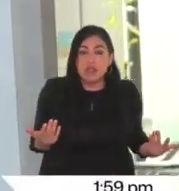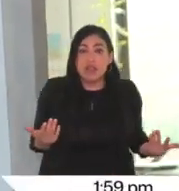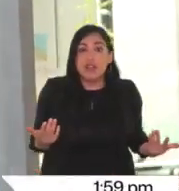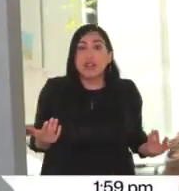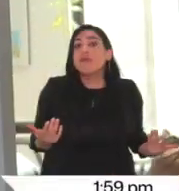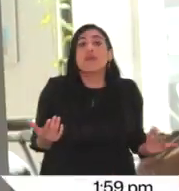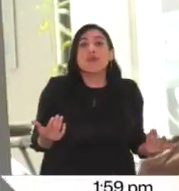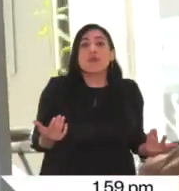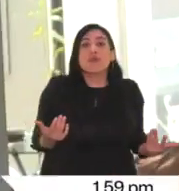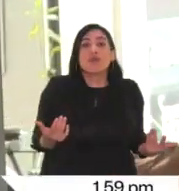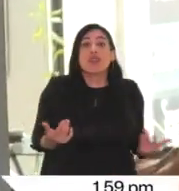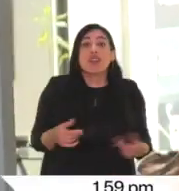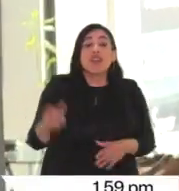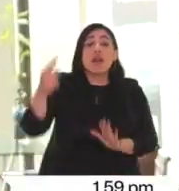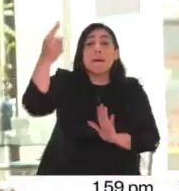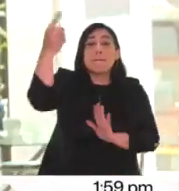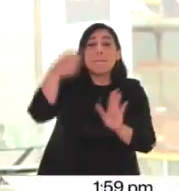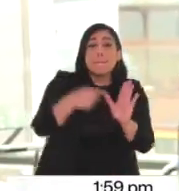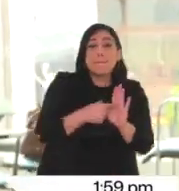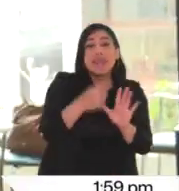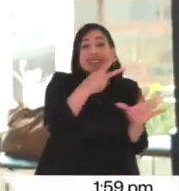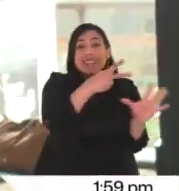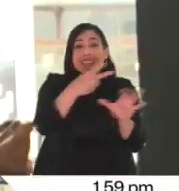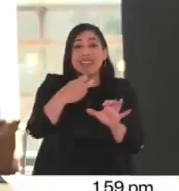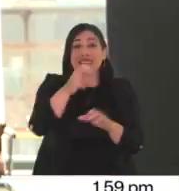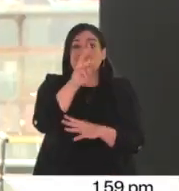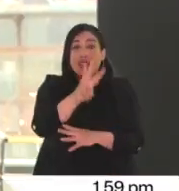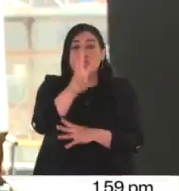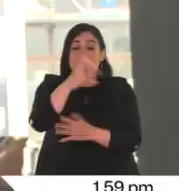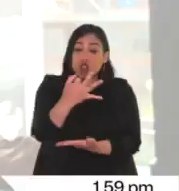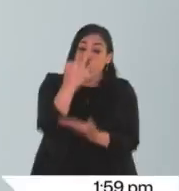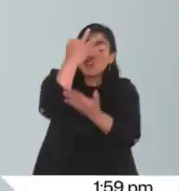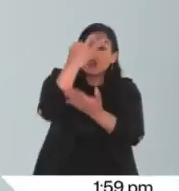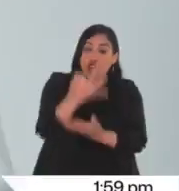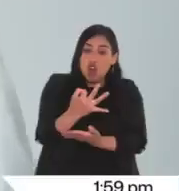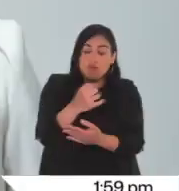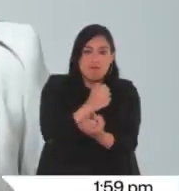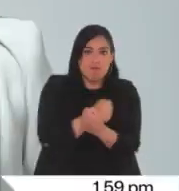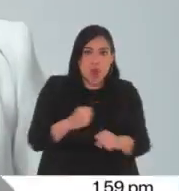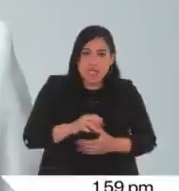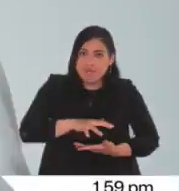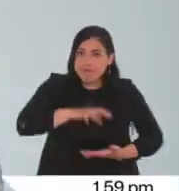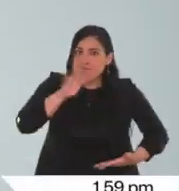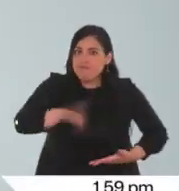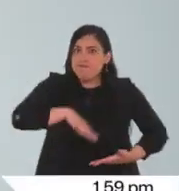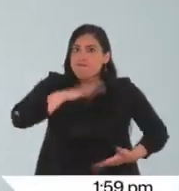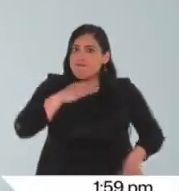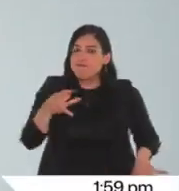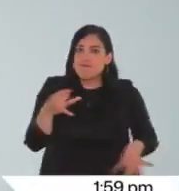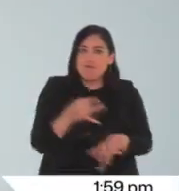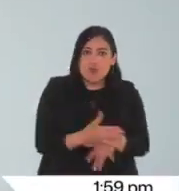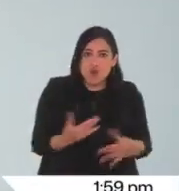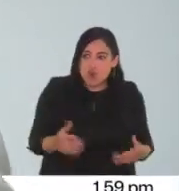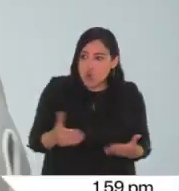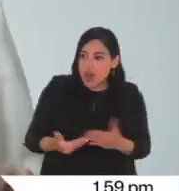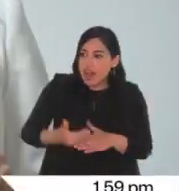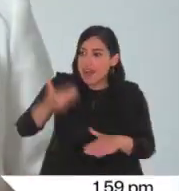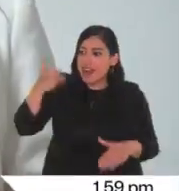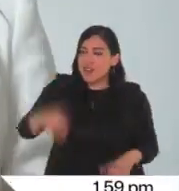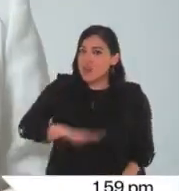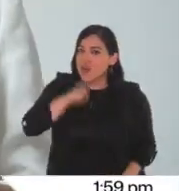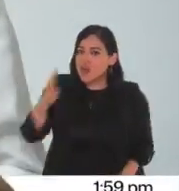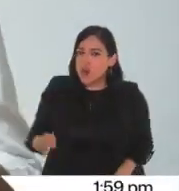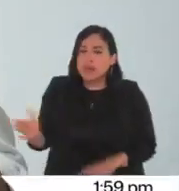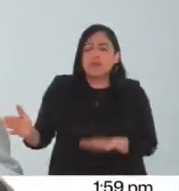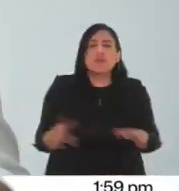1738 toneladas potencial que es también otro récord Ahora hay quienes Pueden decir que esa mirada